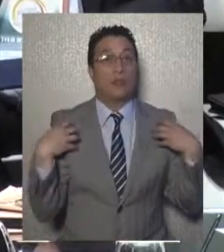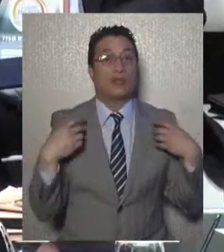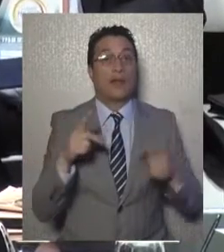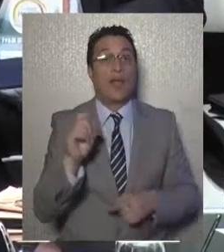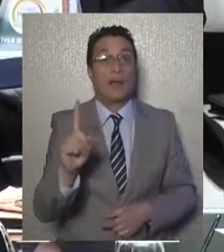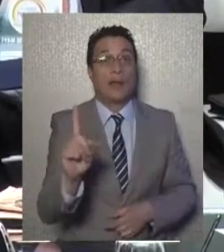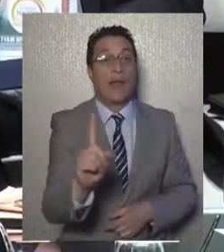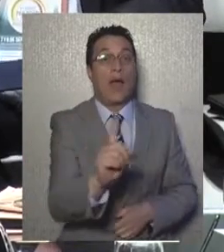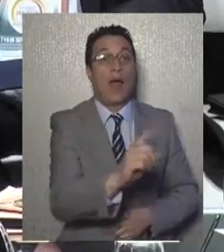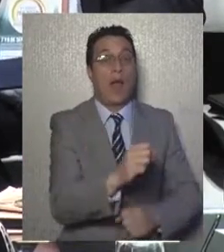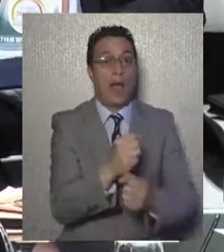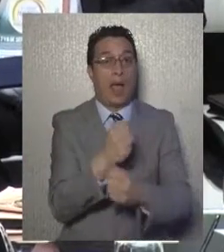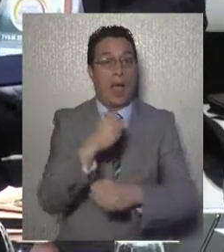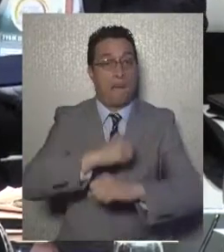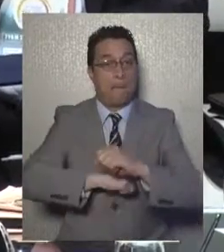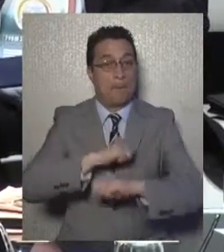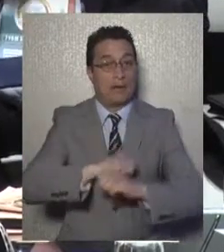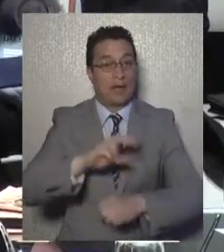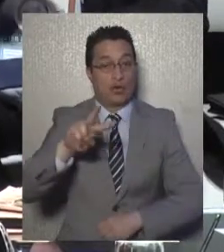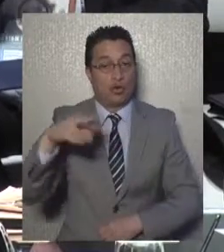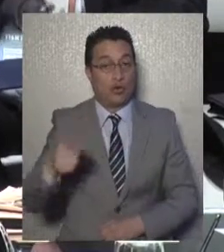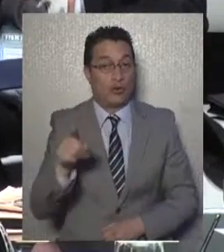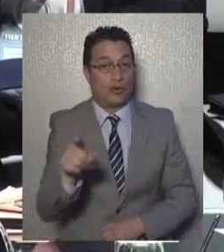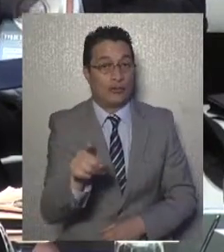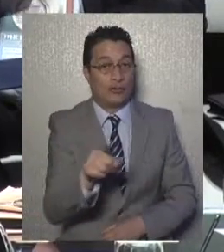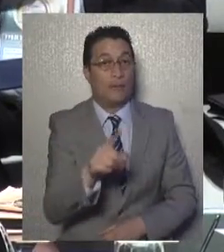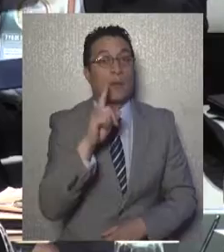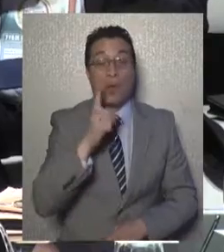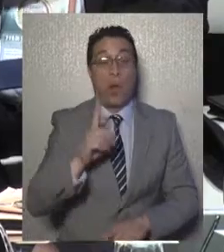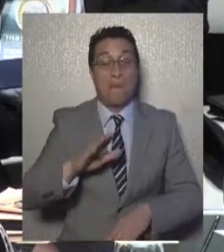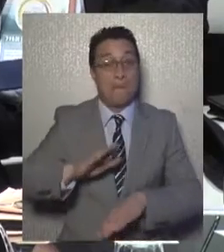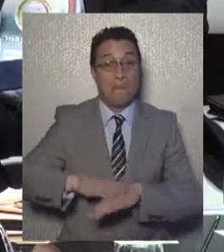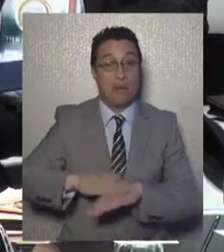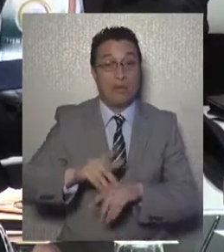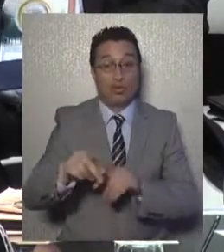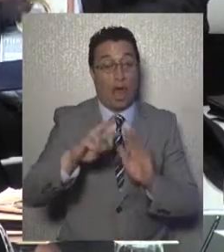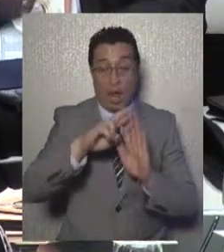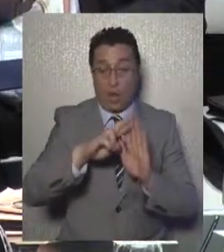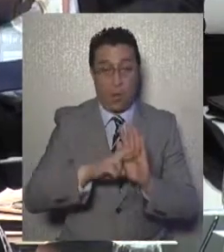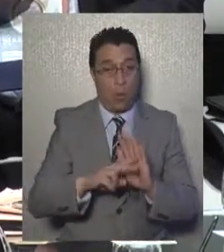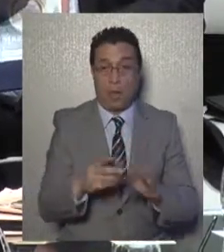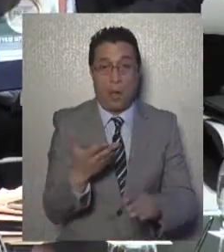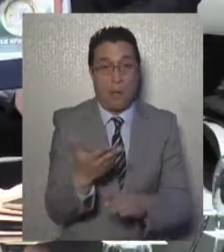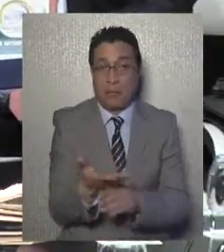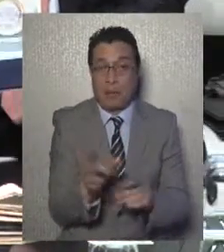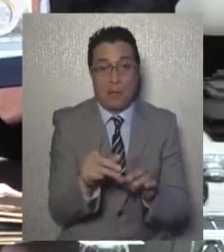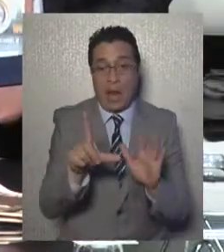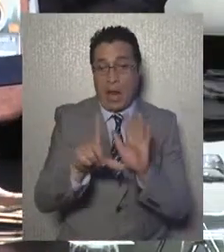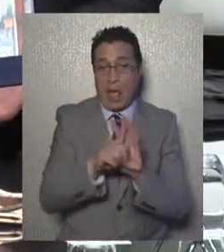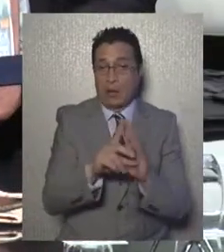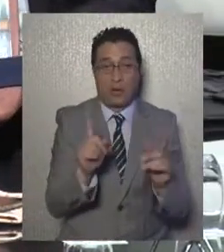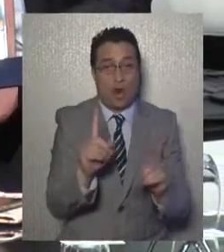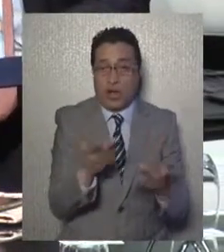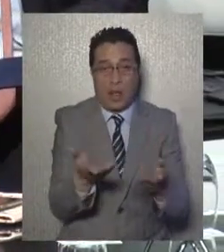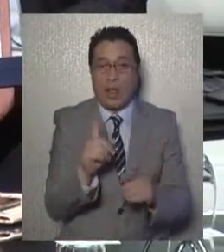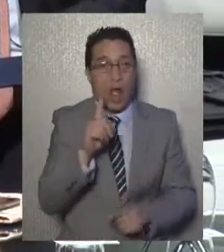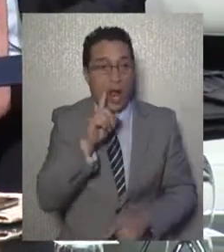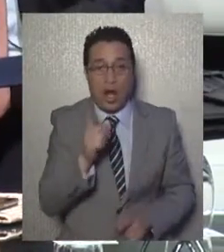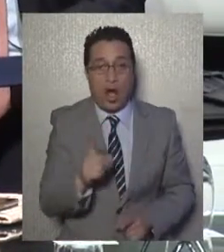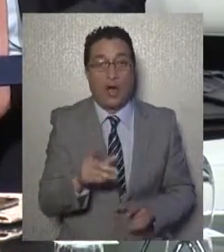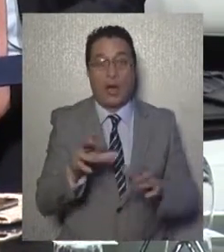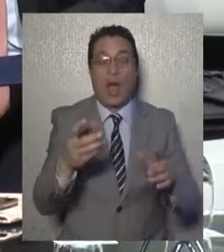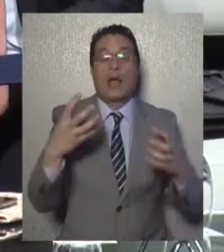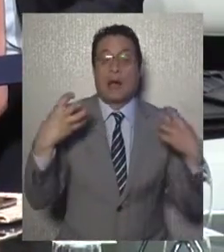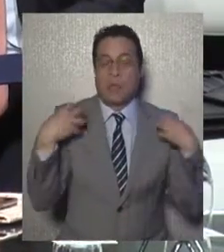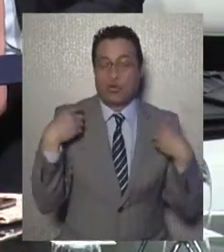los empresarios. No hay que pedirle permiso a nadie, no hay que pedir cambios regulatorios, no hay que pedir leyes, es responsabilidad